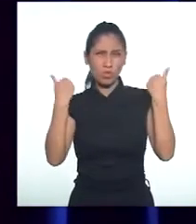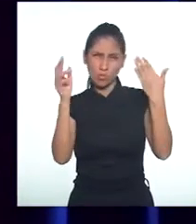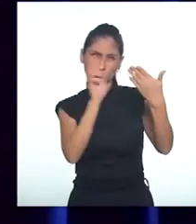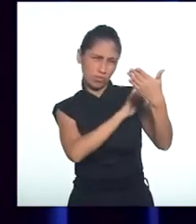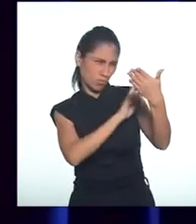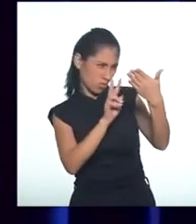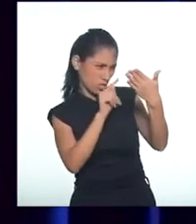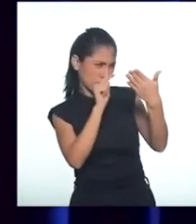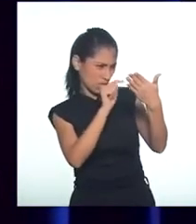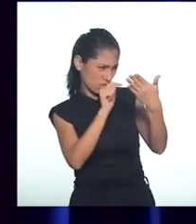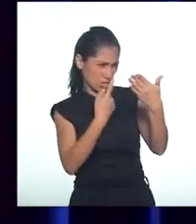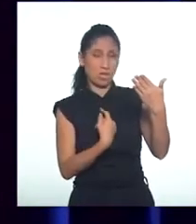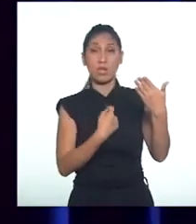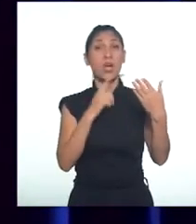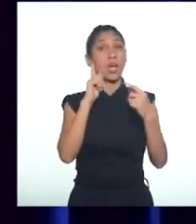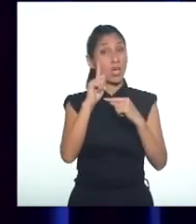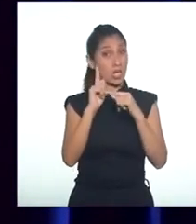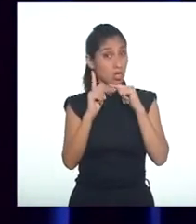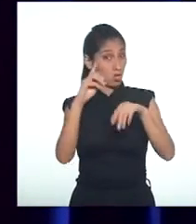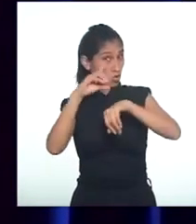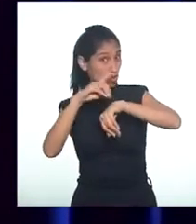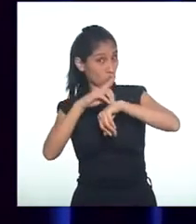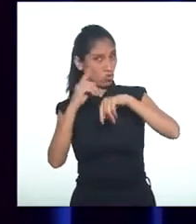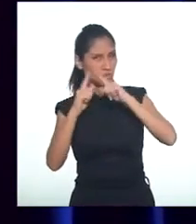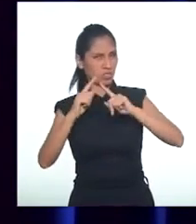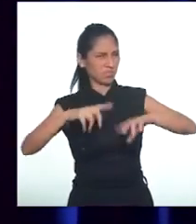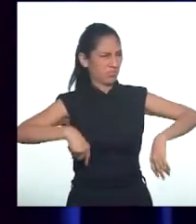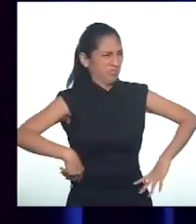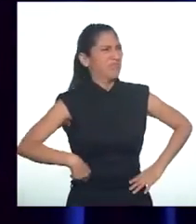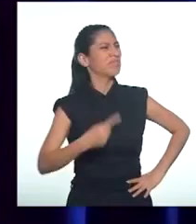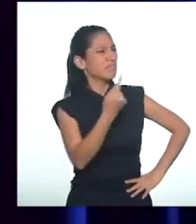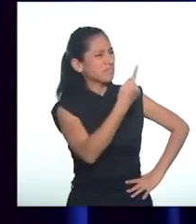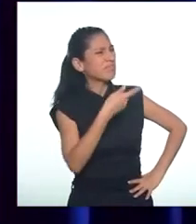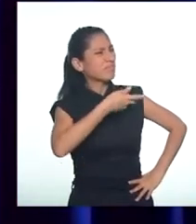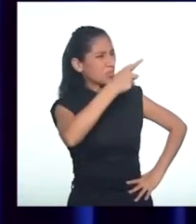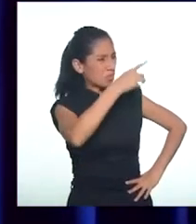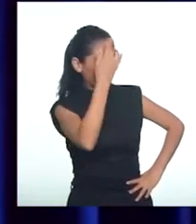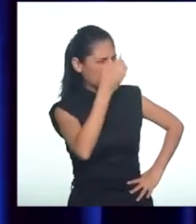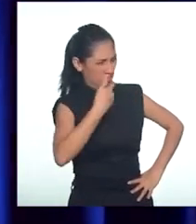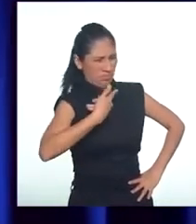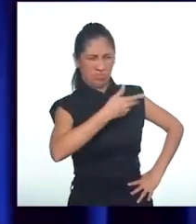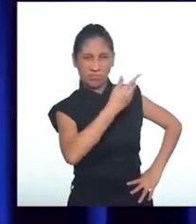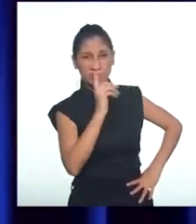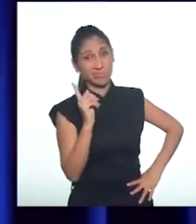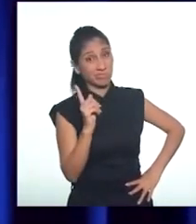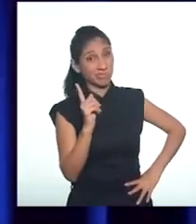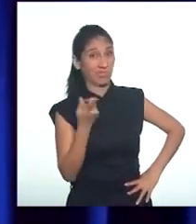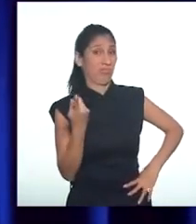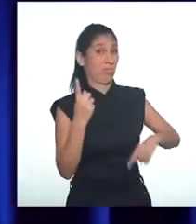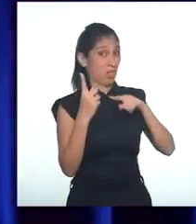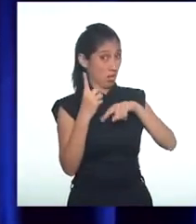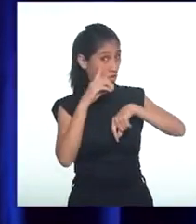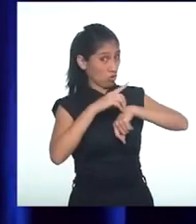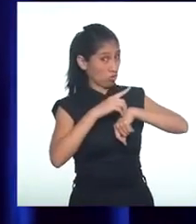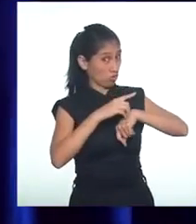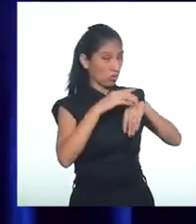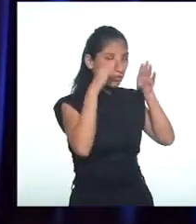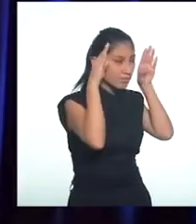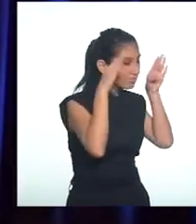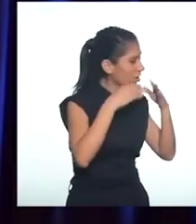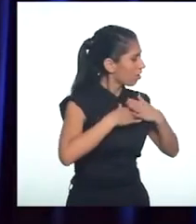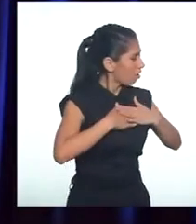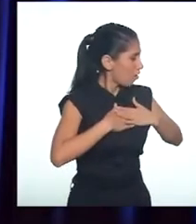aquí tenemos a un doctor que tiene muy mala actitud para servir a los enfermos. No tiene